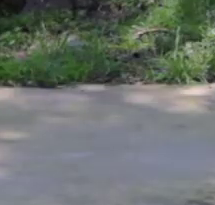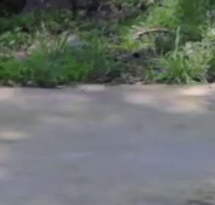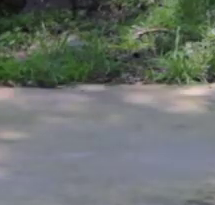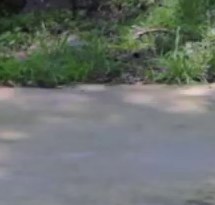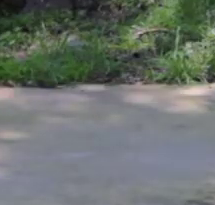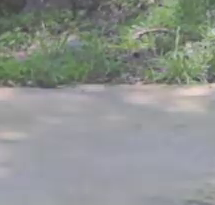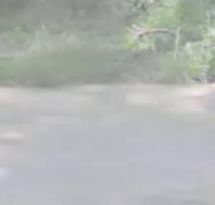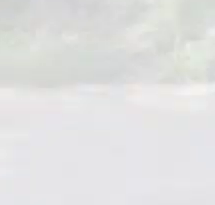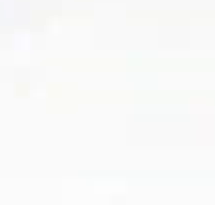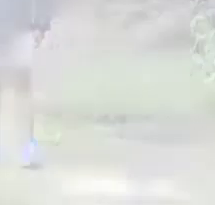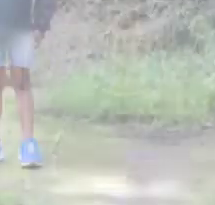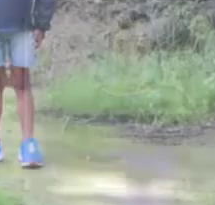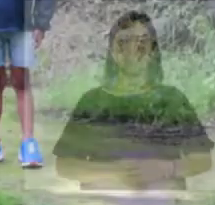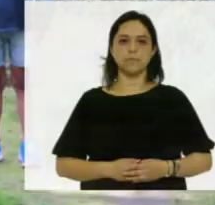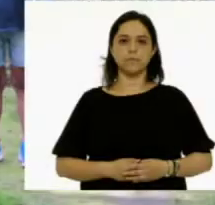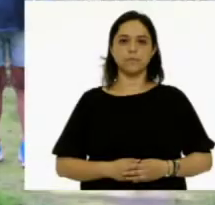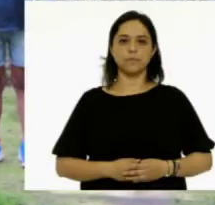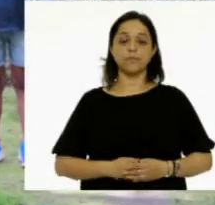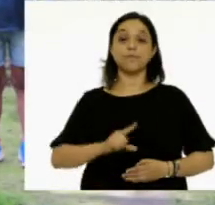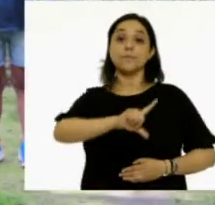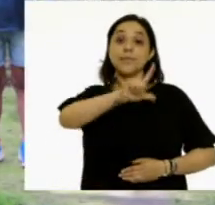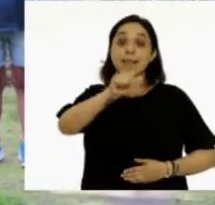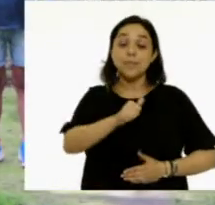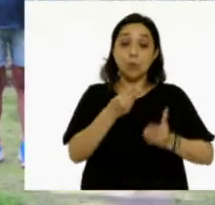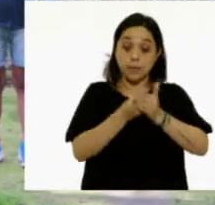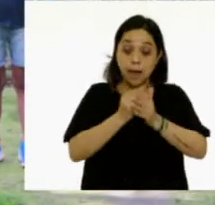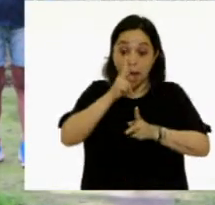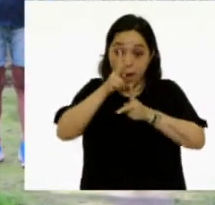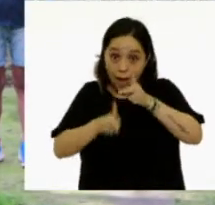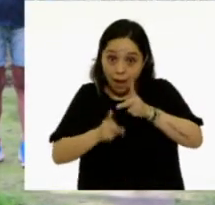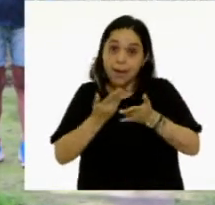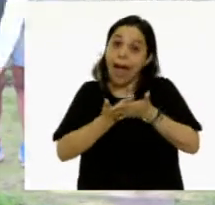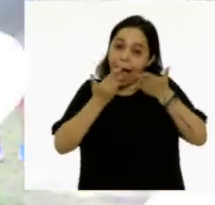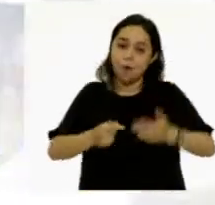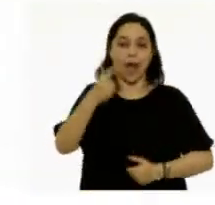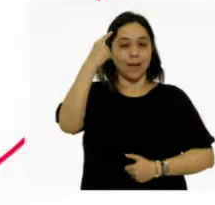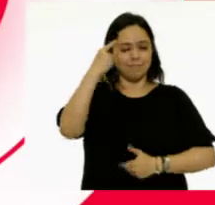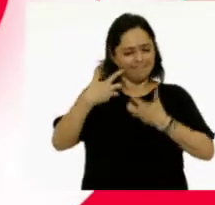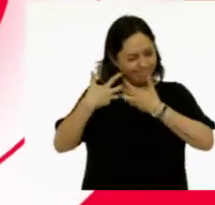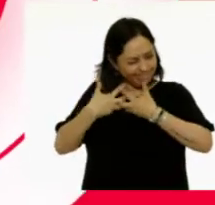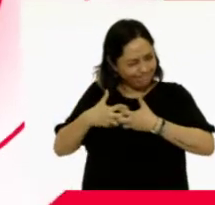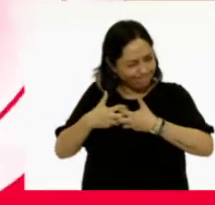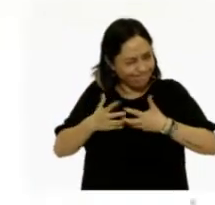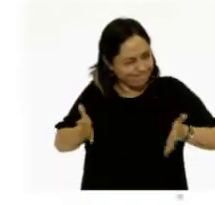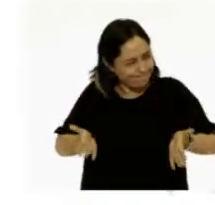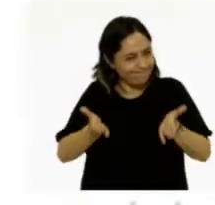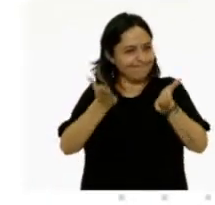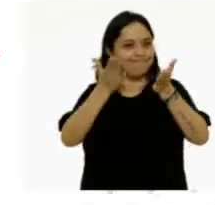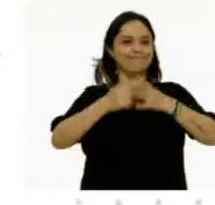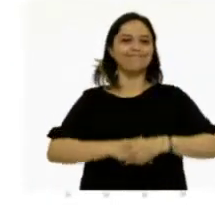respiramos profundo, bien. Y después de cada pausa, activa tu mente.